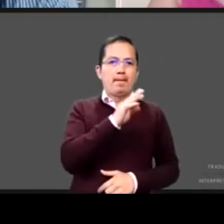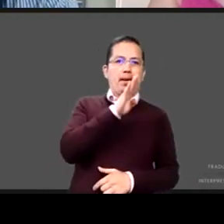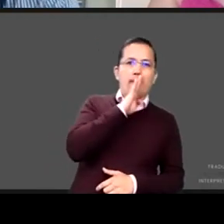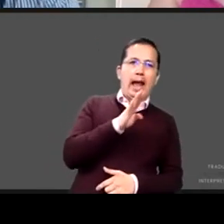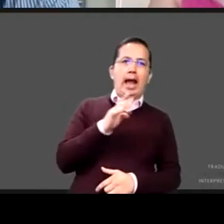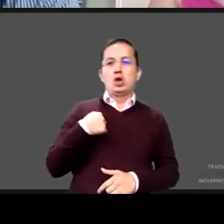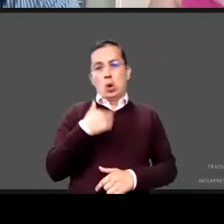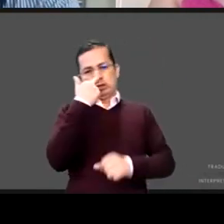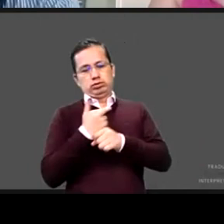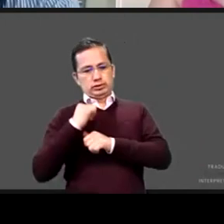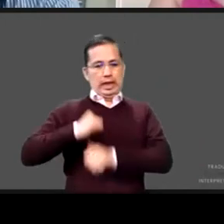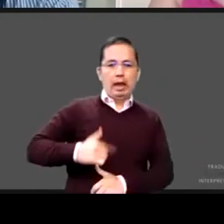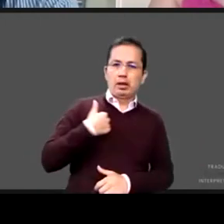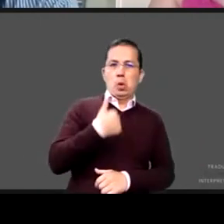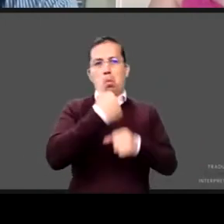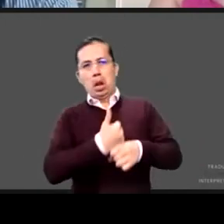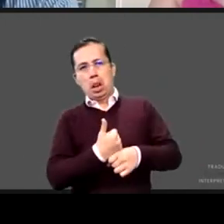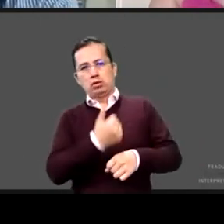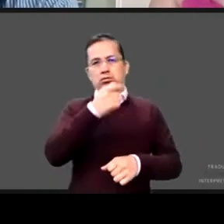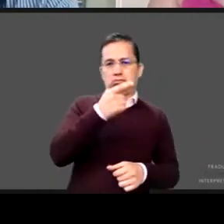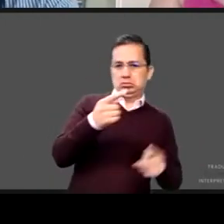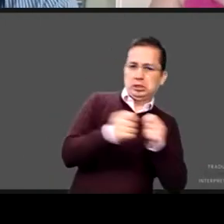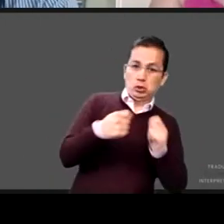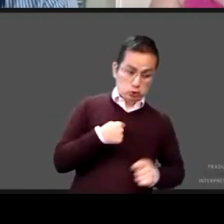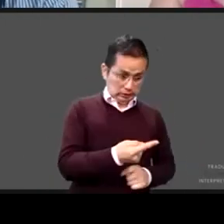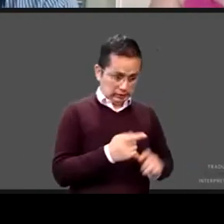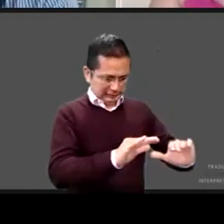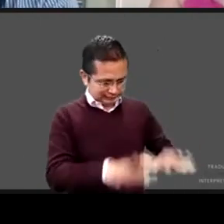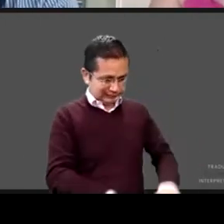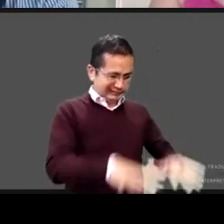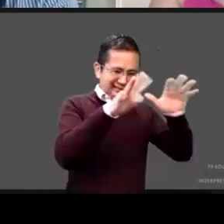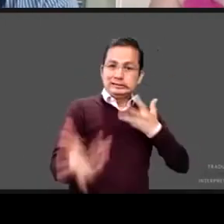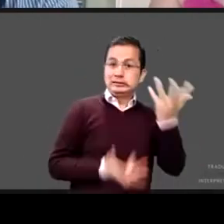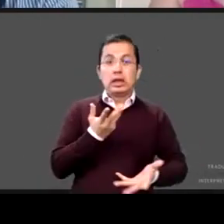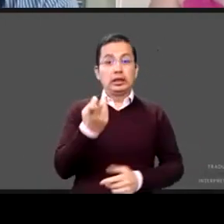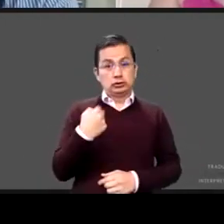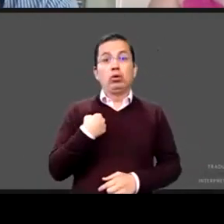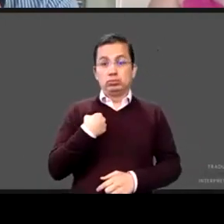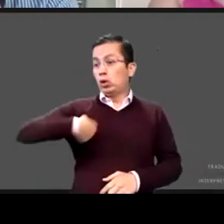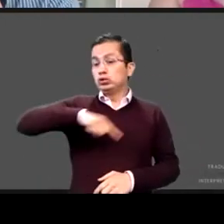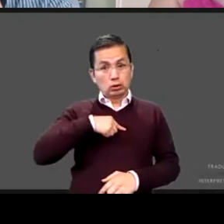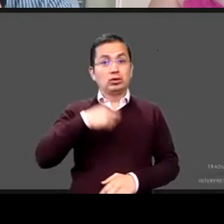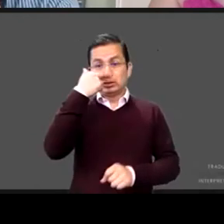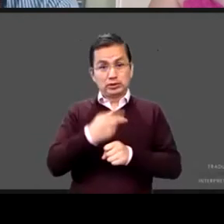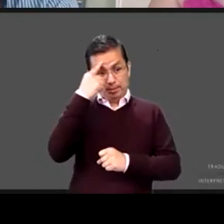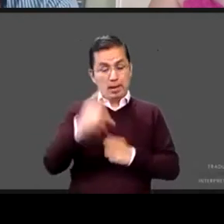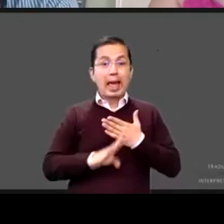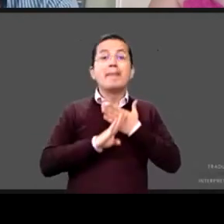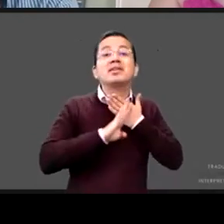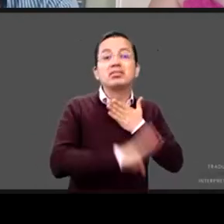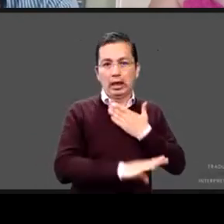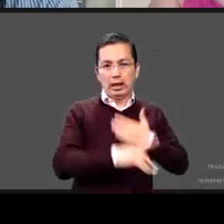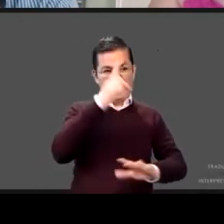biológicos, abuelos, tíos, siempre es prevenible. Y es nuestra responsabilidad como personas adultas hacer ese cambio.